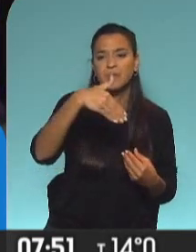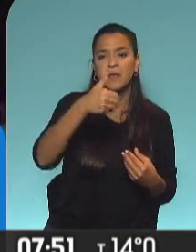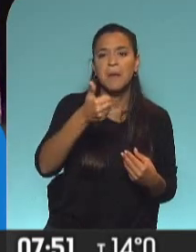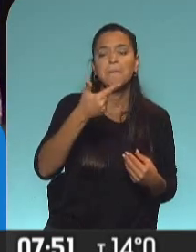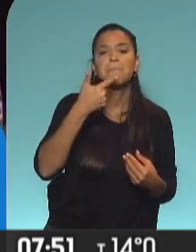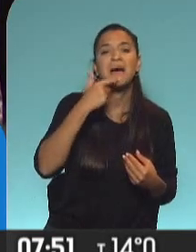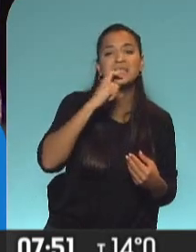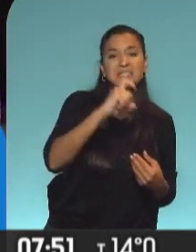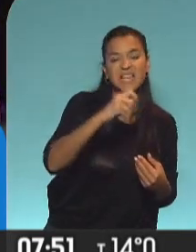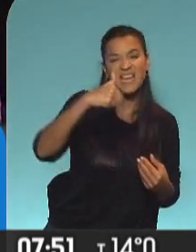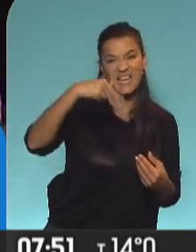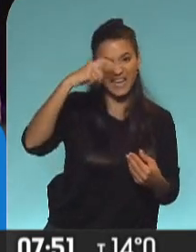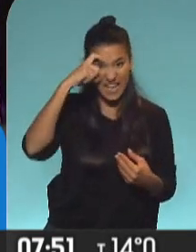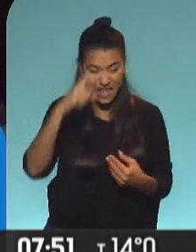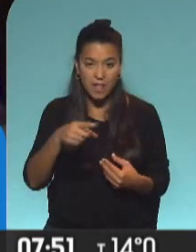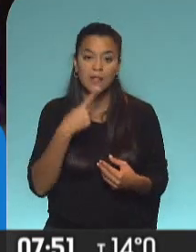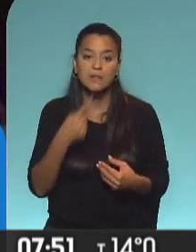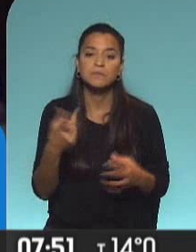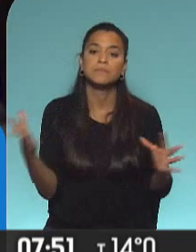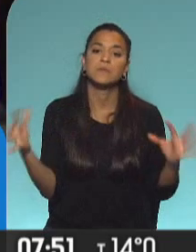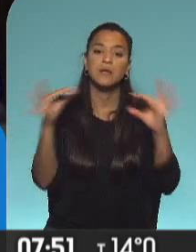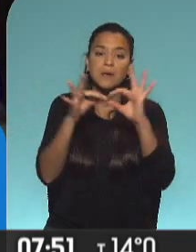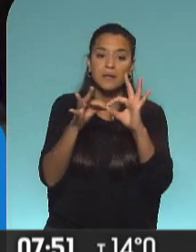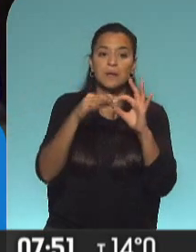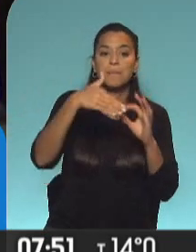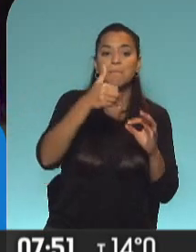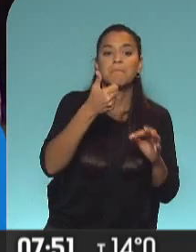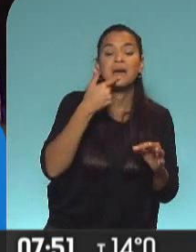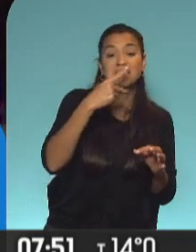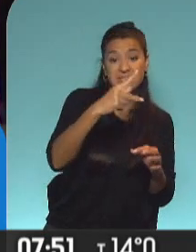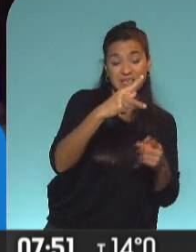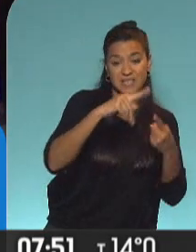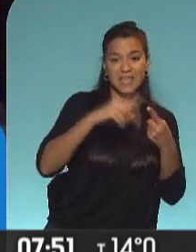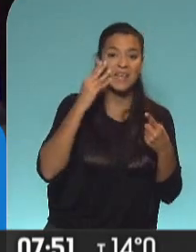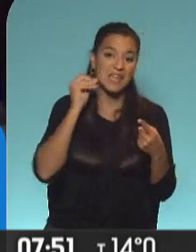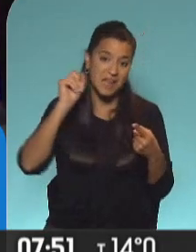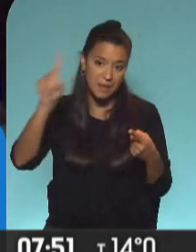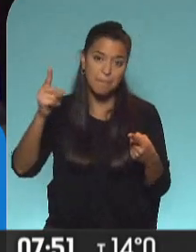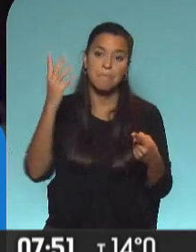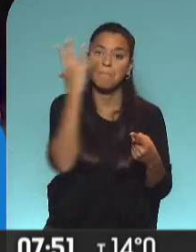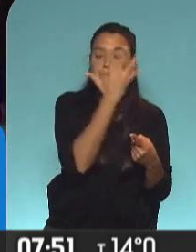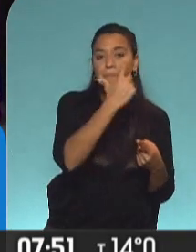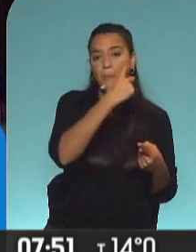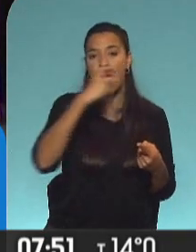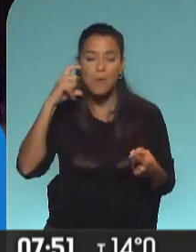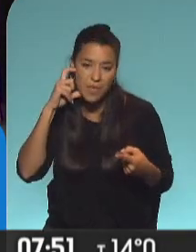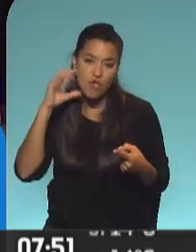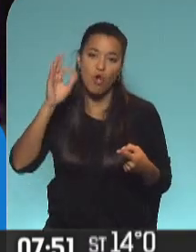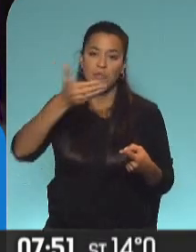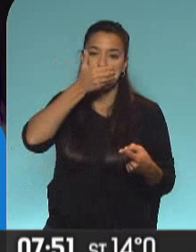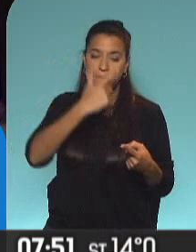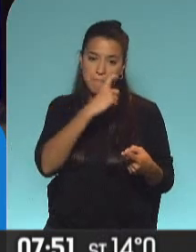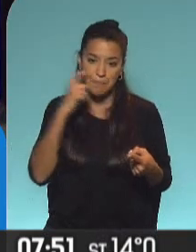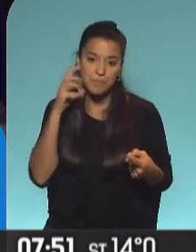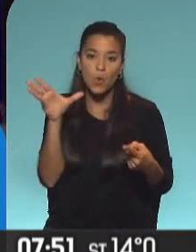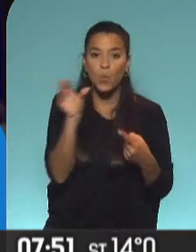mascné. Mascné viene de la unión de la palabra mask, que en inglés quiere decir máscara, barbijo o tapabocas,